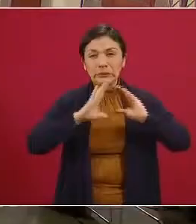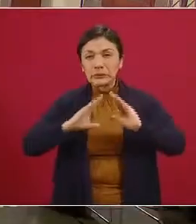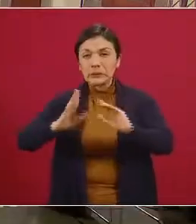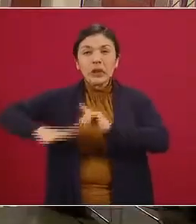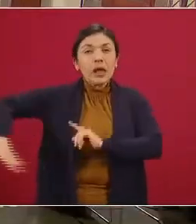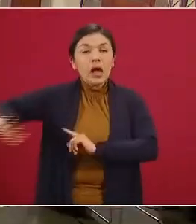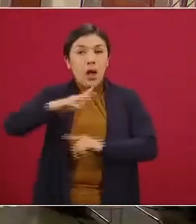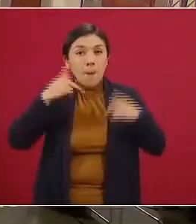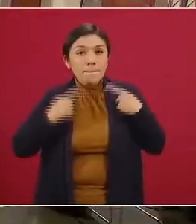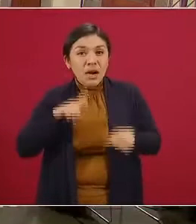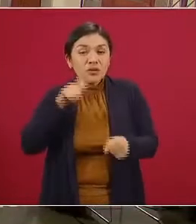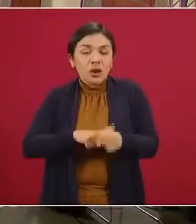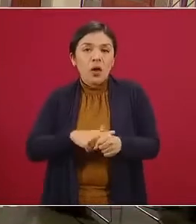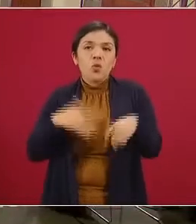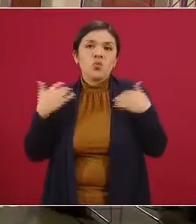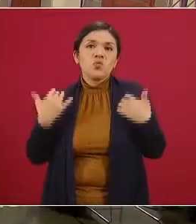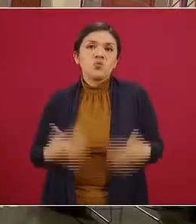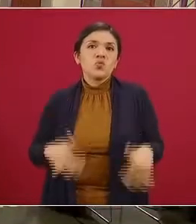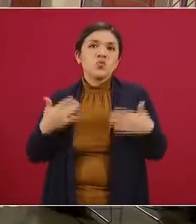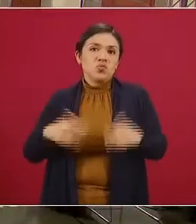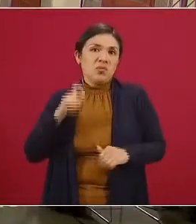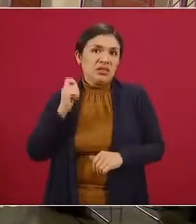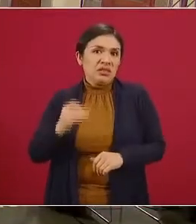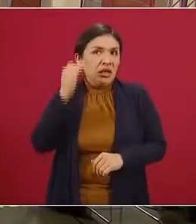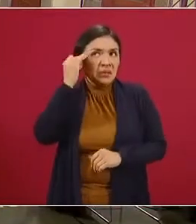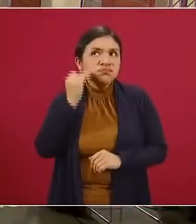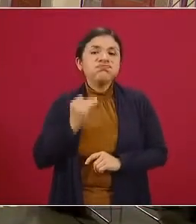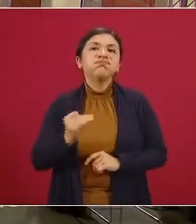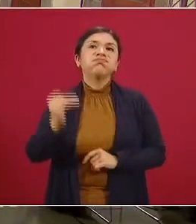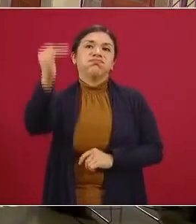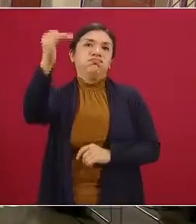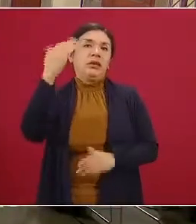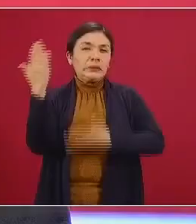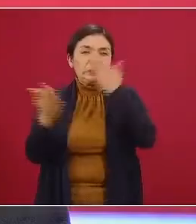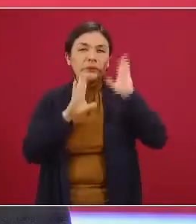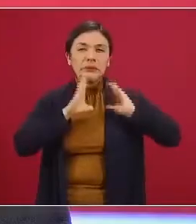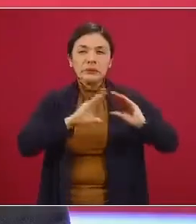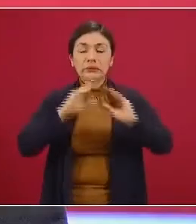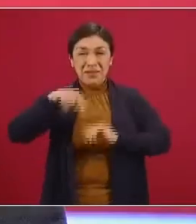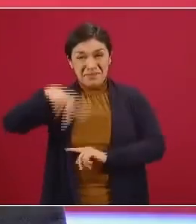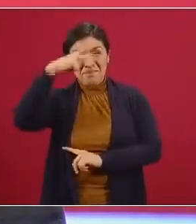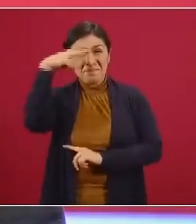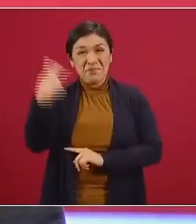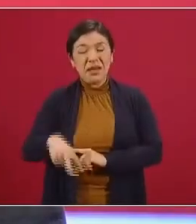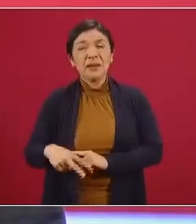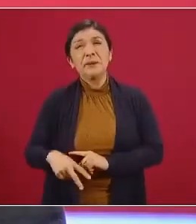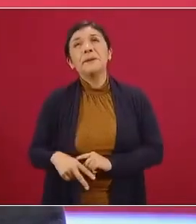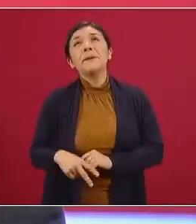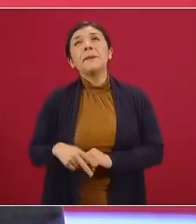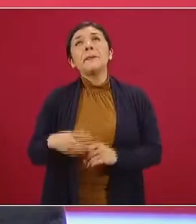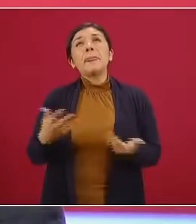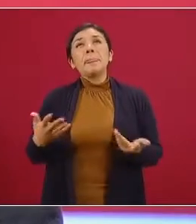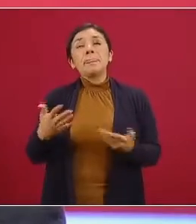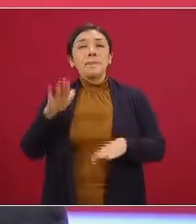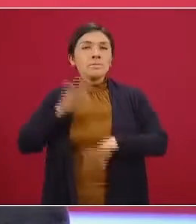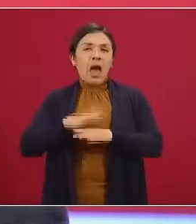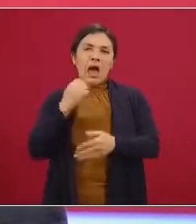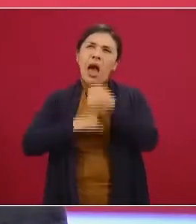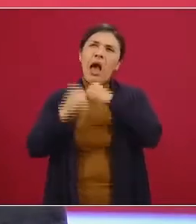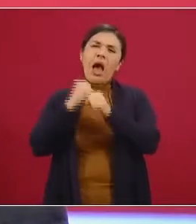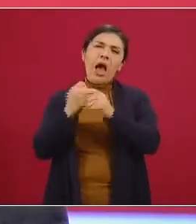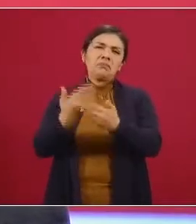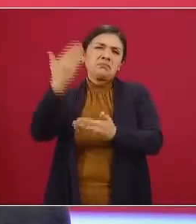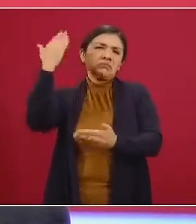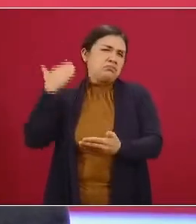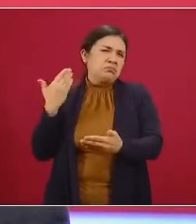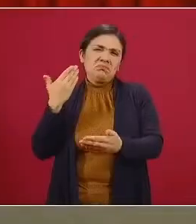recursos es un esfuerzo de mediano y largo plazo. En México, desde hace muchos años, desde